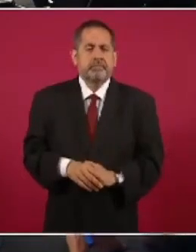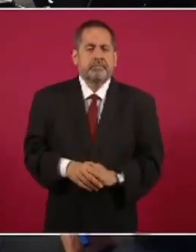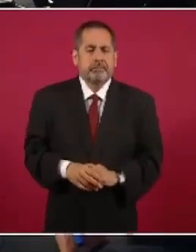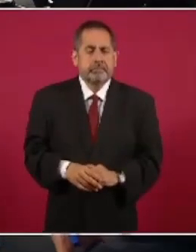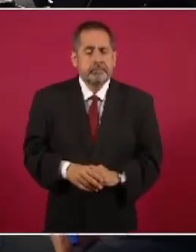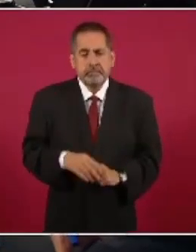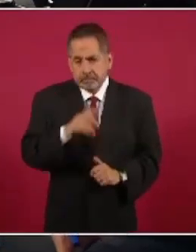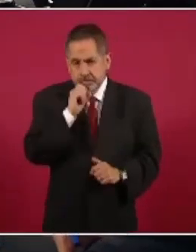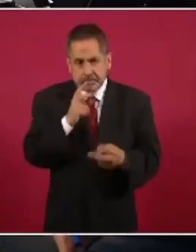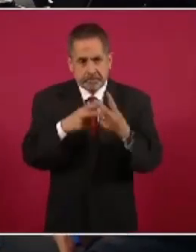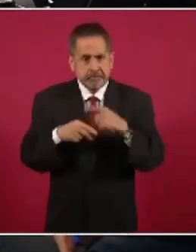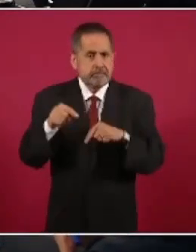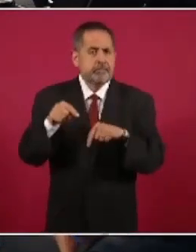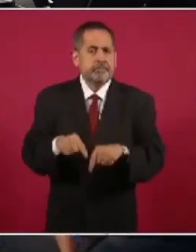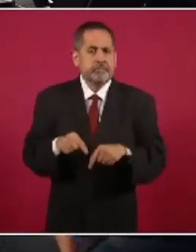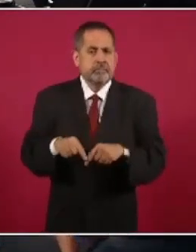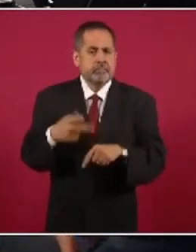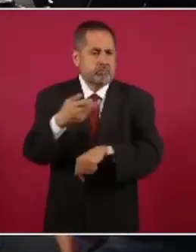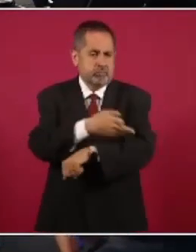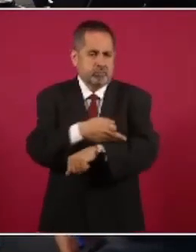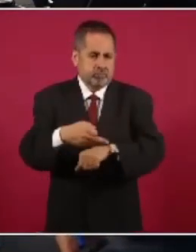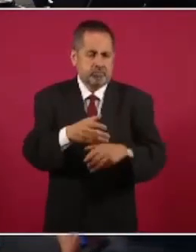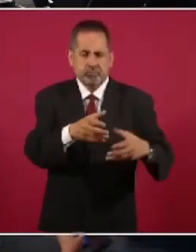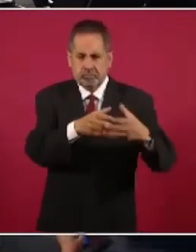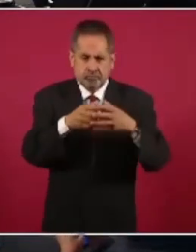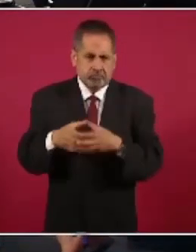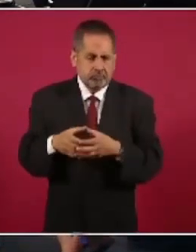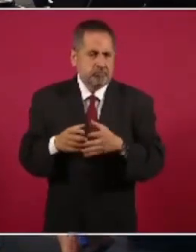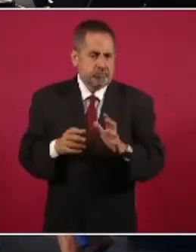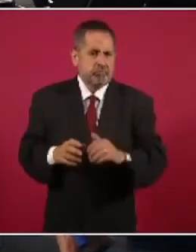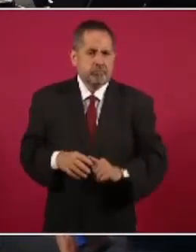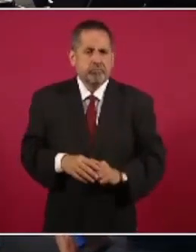Vienen pues su familia